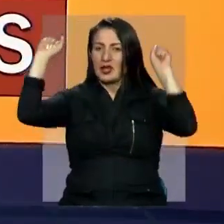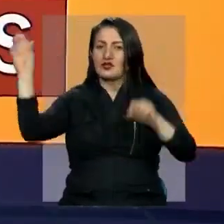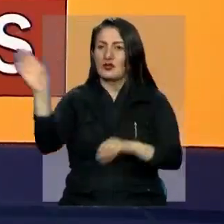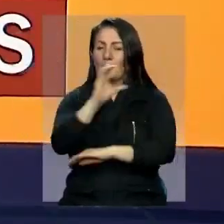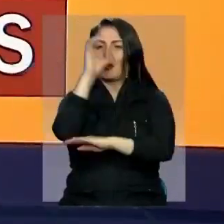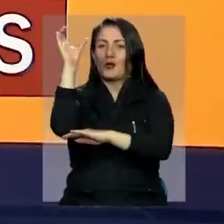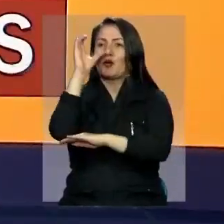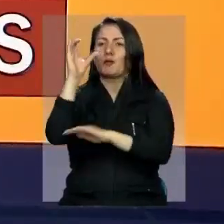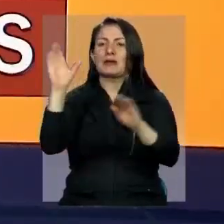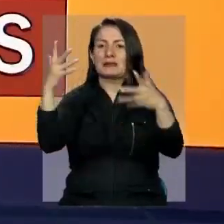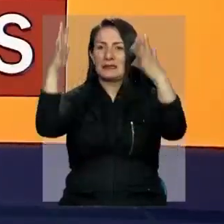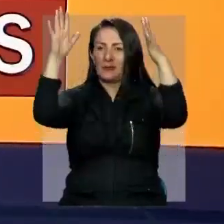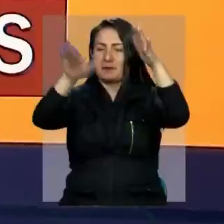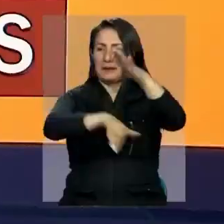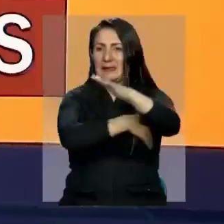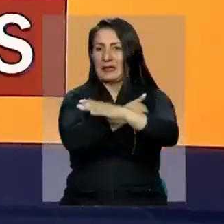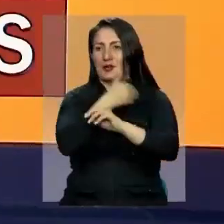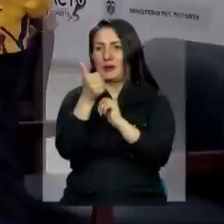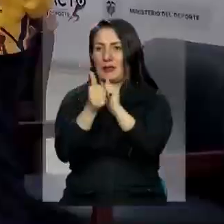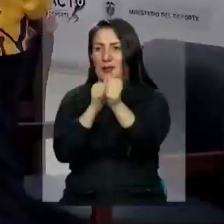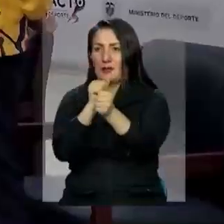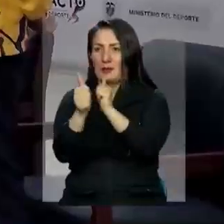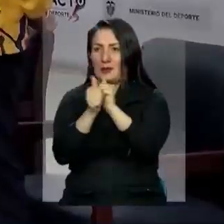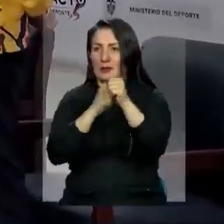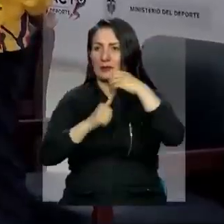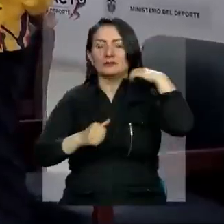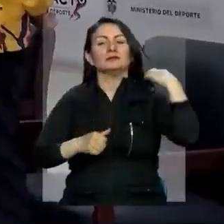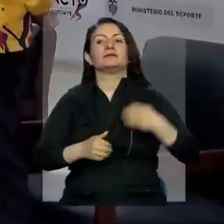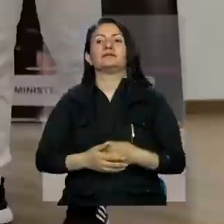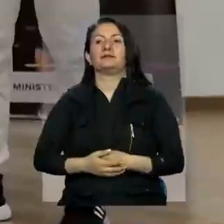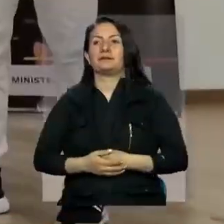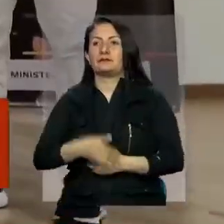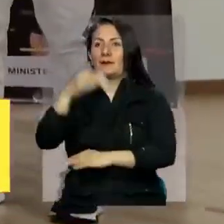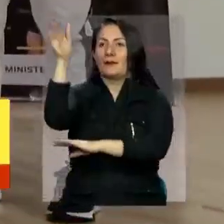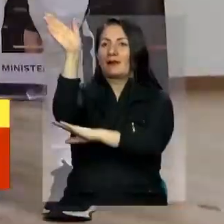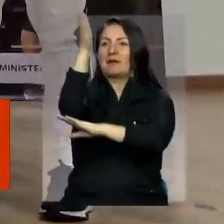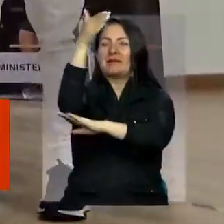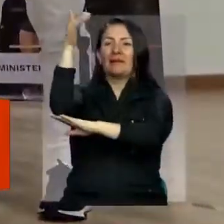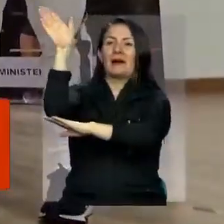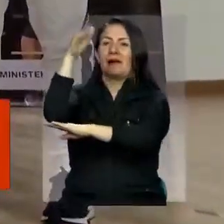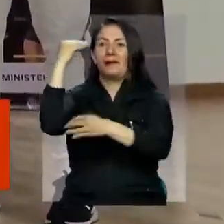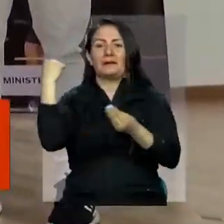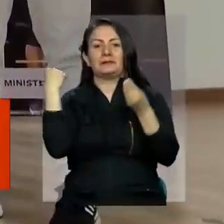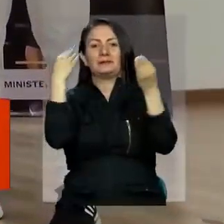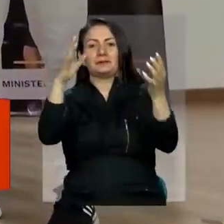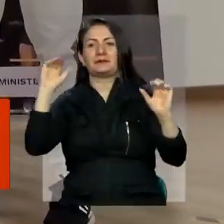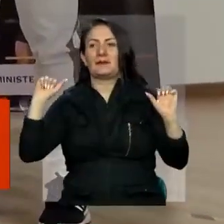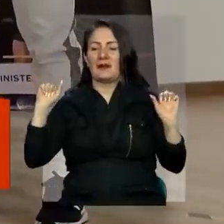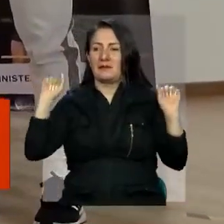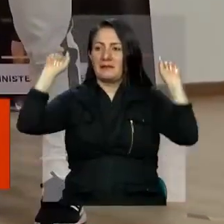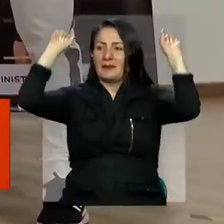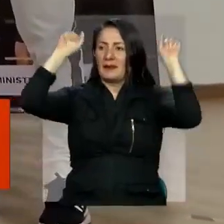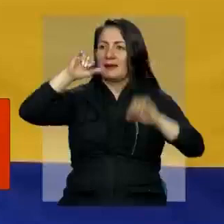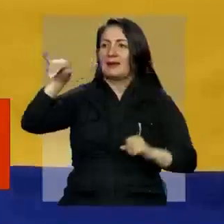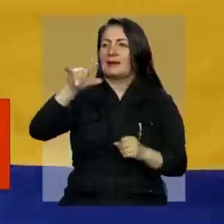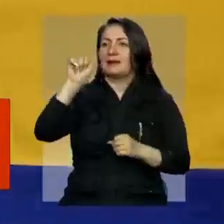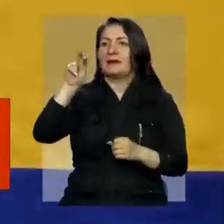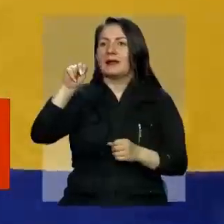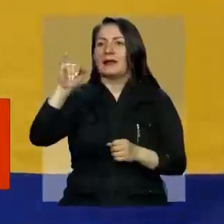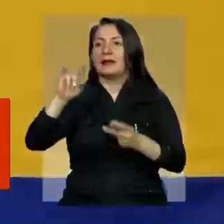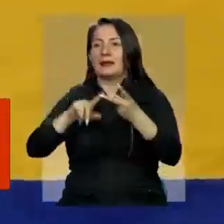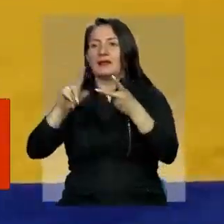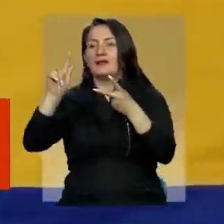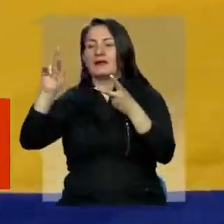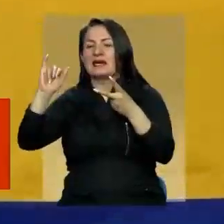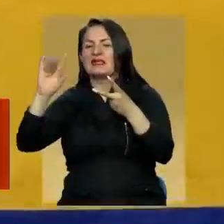ceremonia en el Ministerio del Deporte. La bandera fue entregada a los pesistas Jenny Álvarez y Francisco Mosquera,